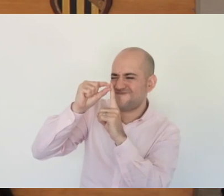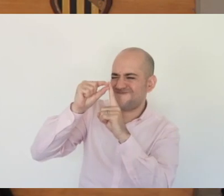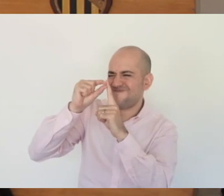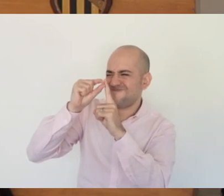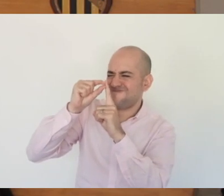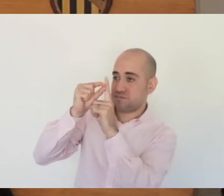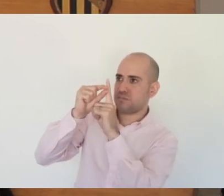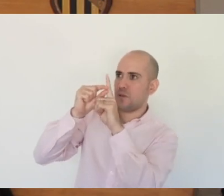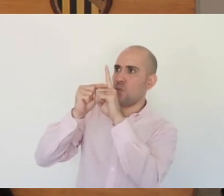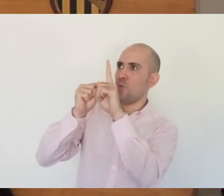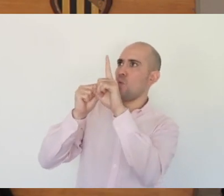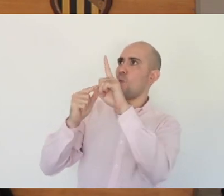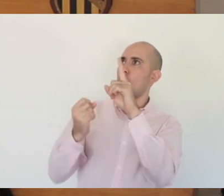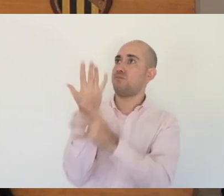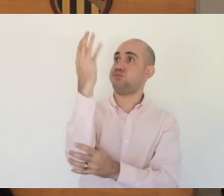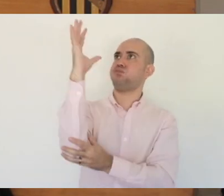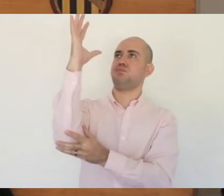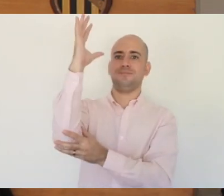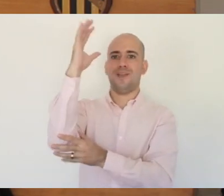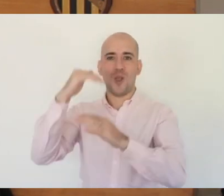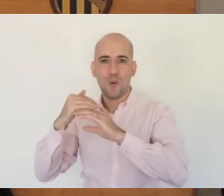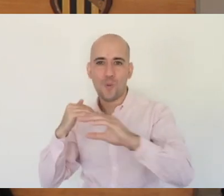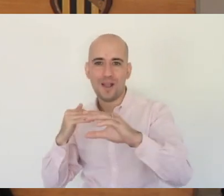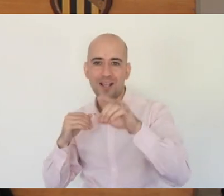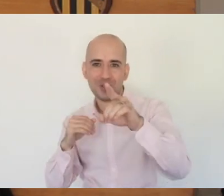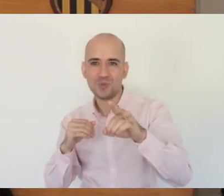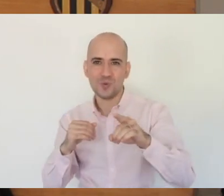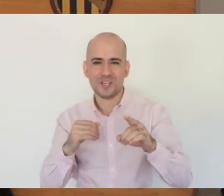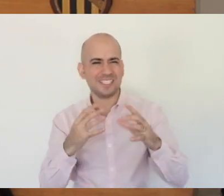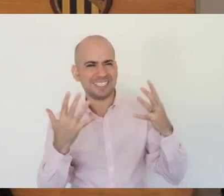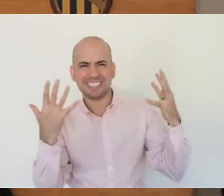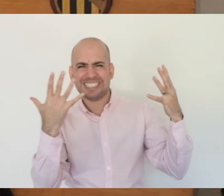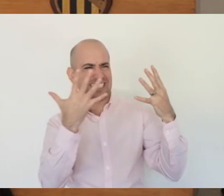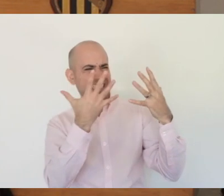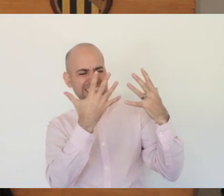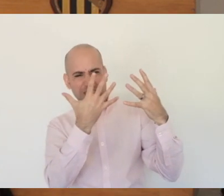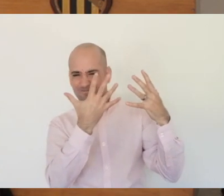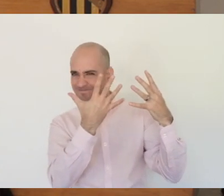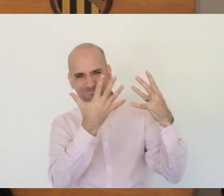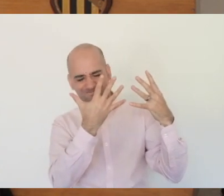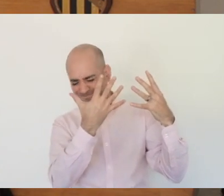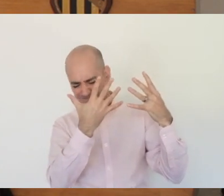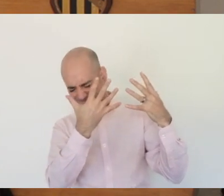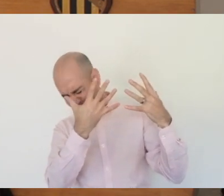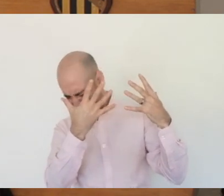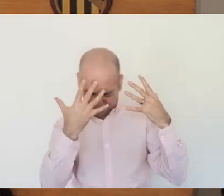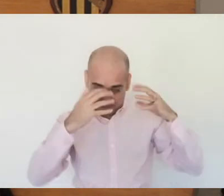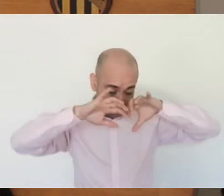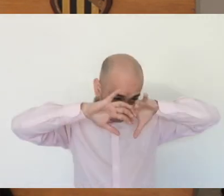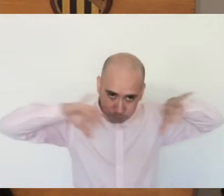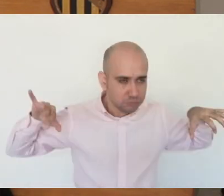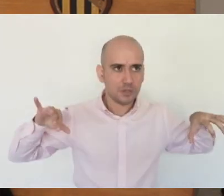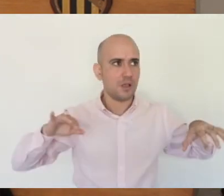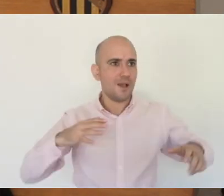es capaz de atreverse a la aventura de la vida. Y su cáscara es un ropaje que